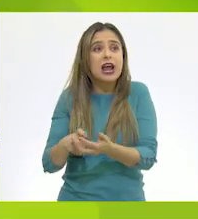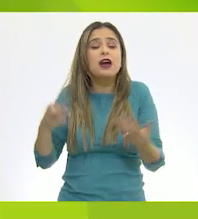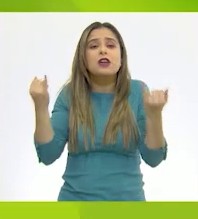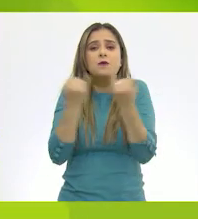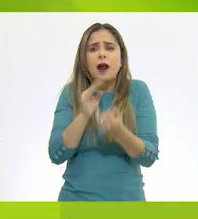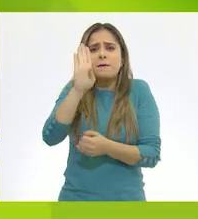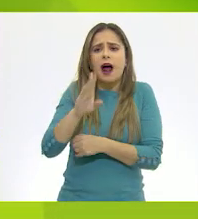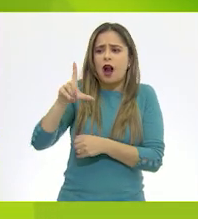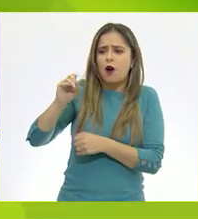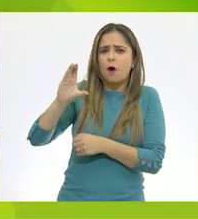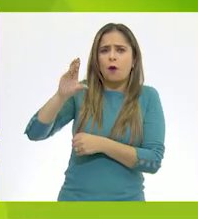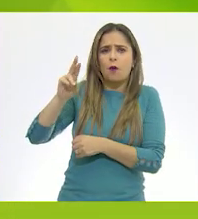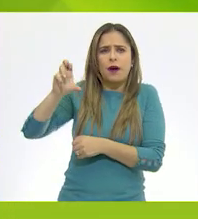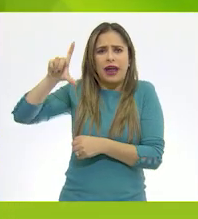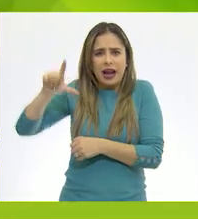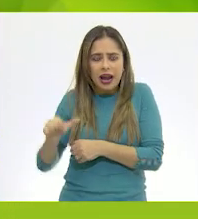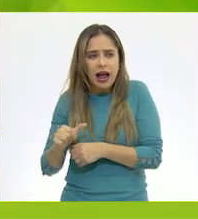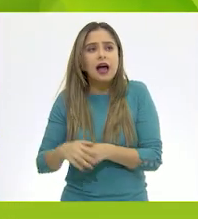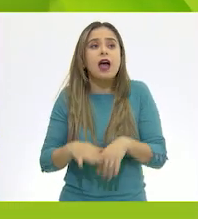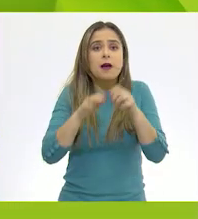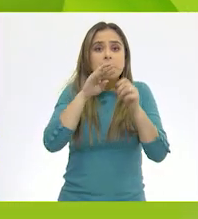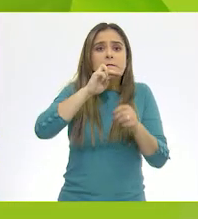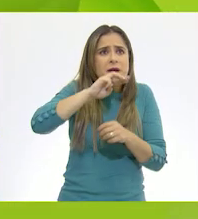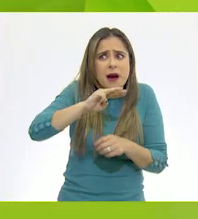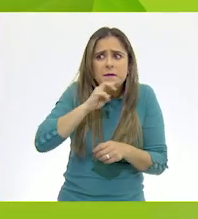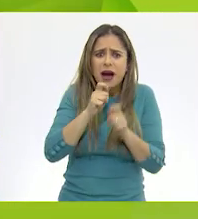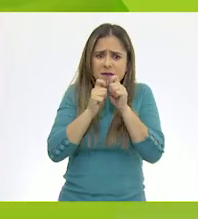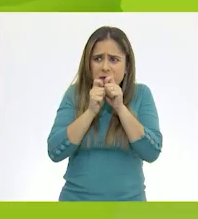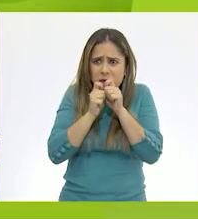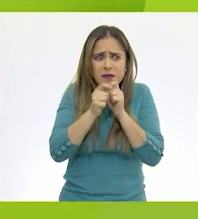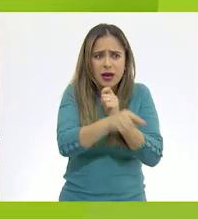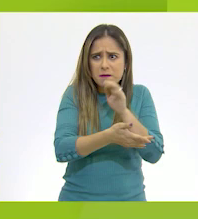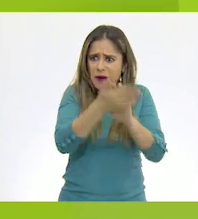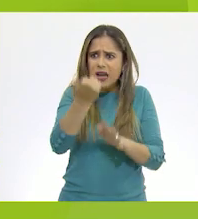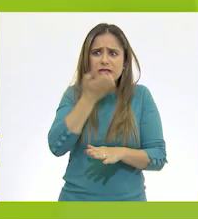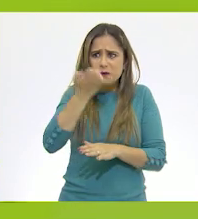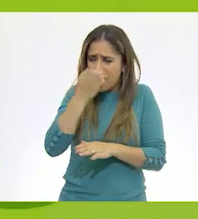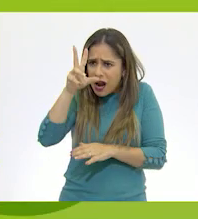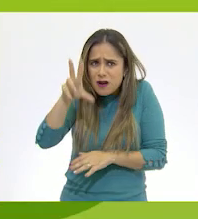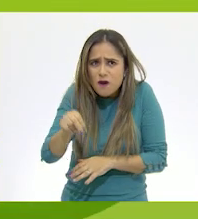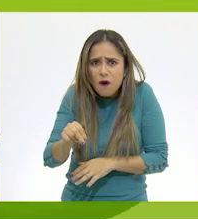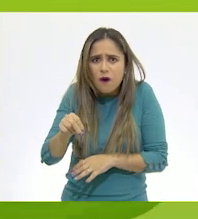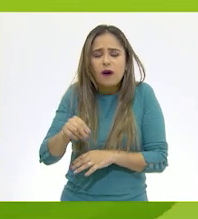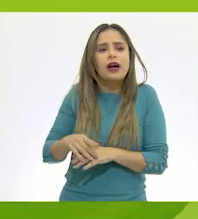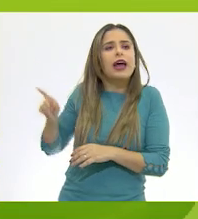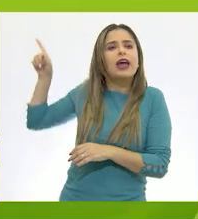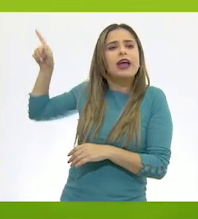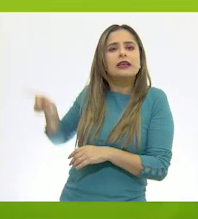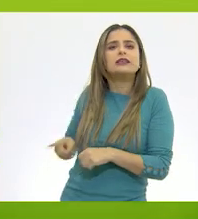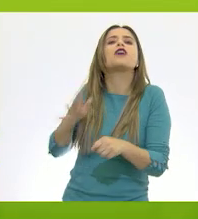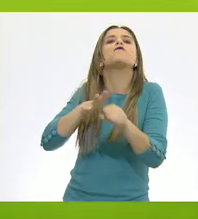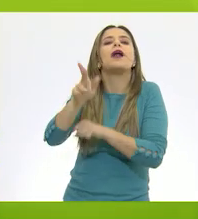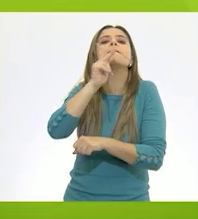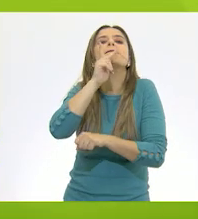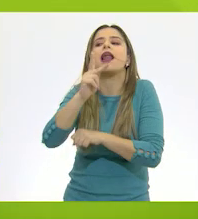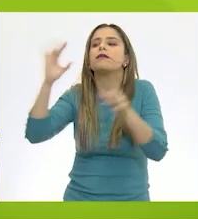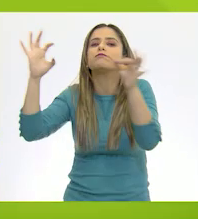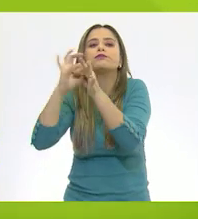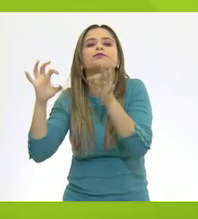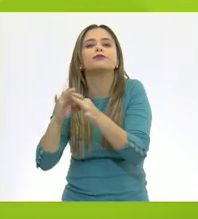cuela. Mamá, ¿la ardilla no va a la escuela? ¿Identificaste qué palabras riman aquí?